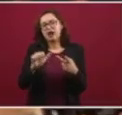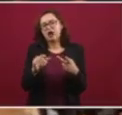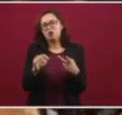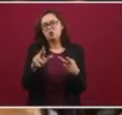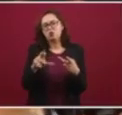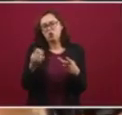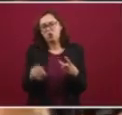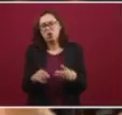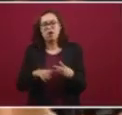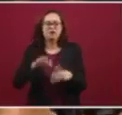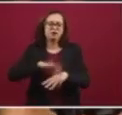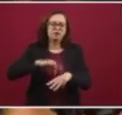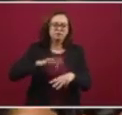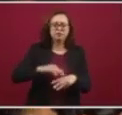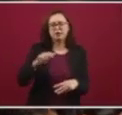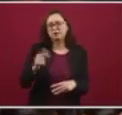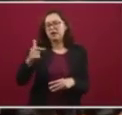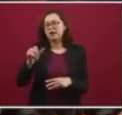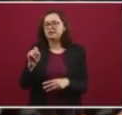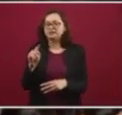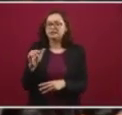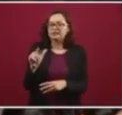Growth, Farmacias Magistrales,